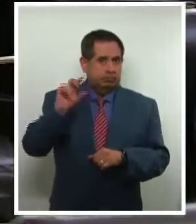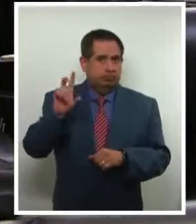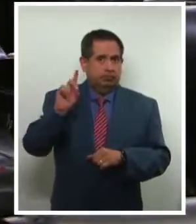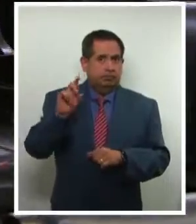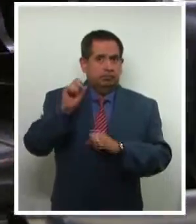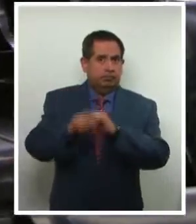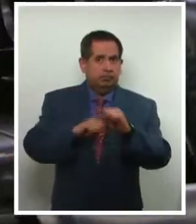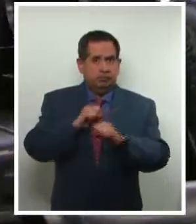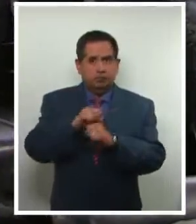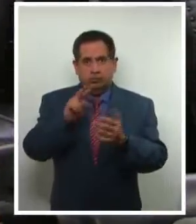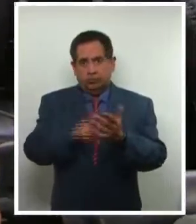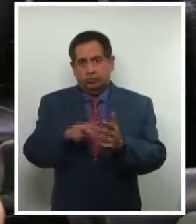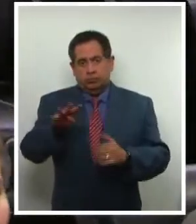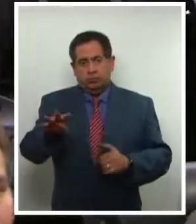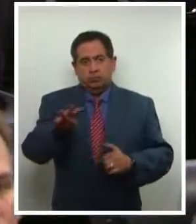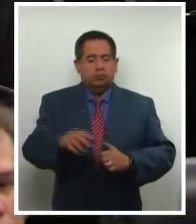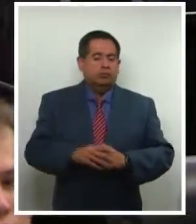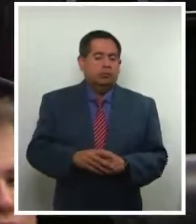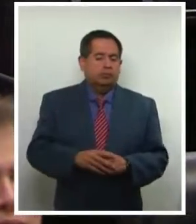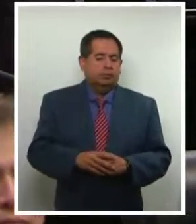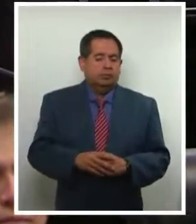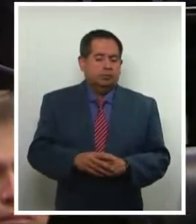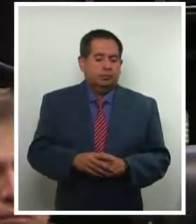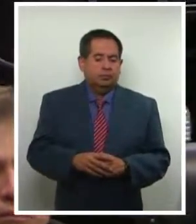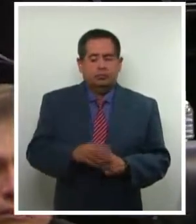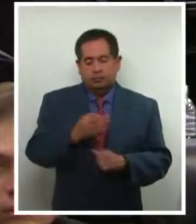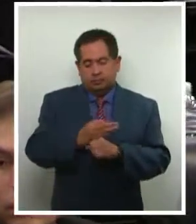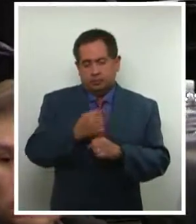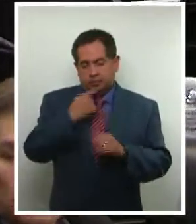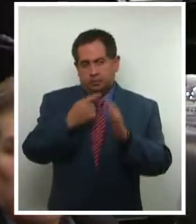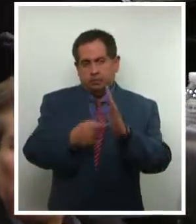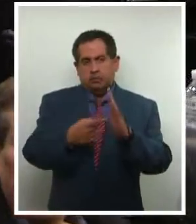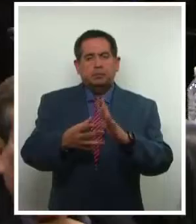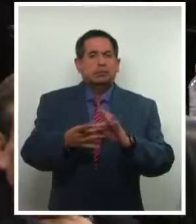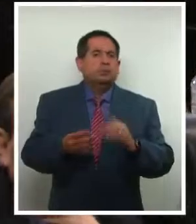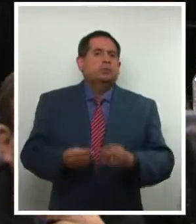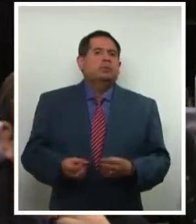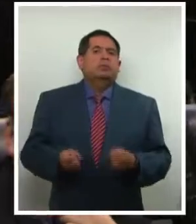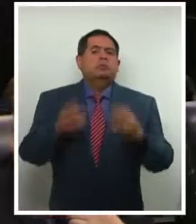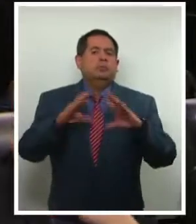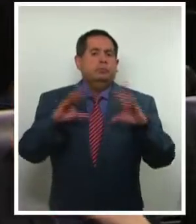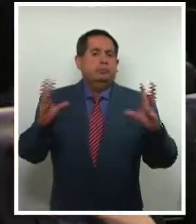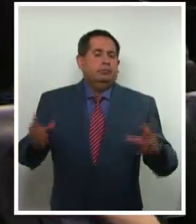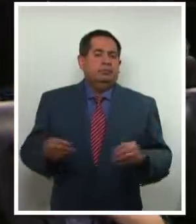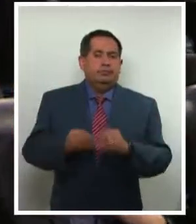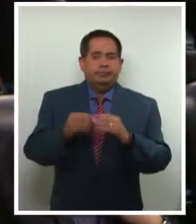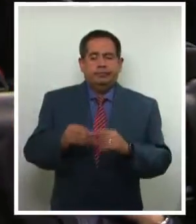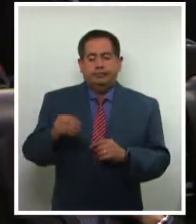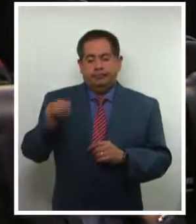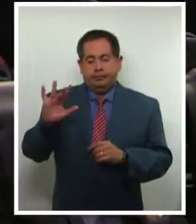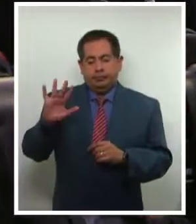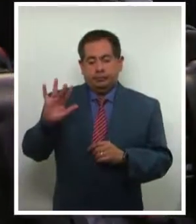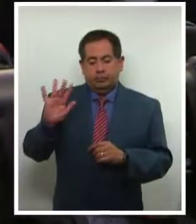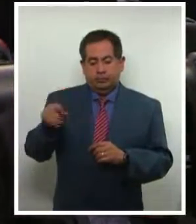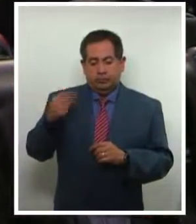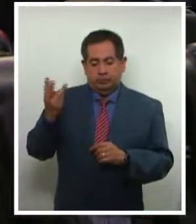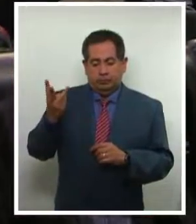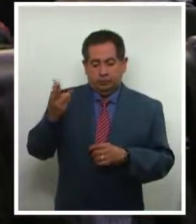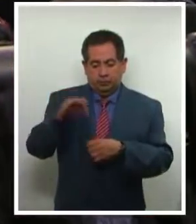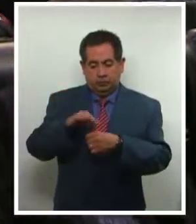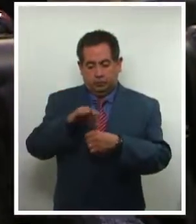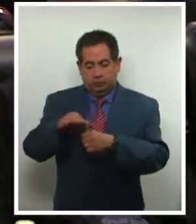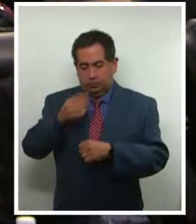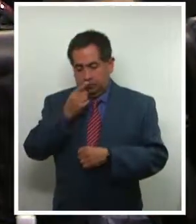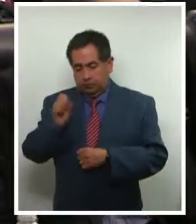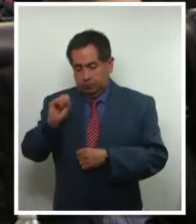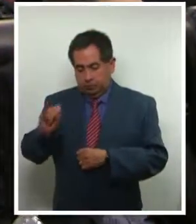de 2019. Hasta este momento le comento que se han emitido un total de 53 votos a